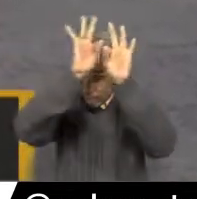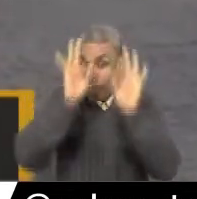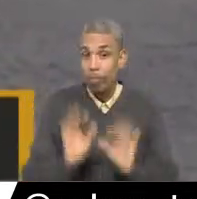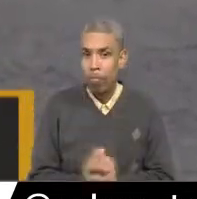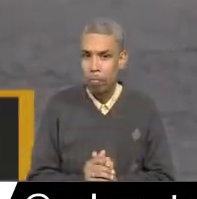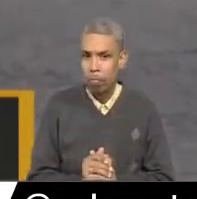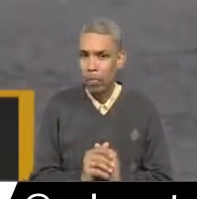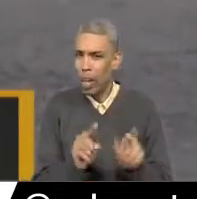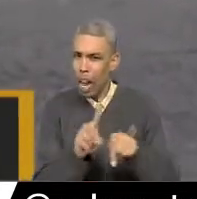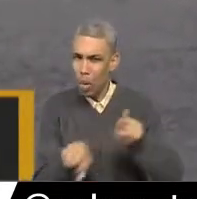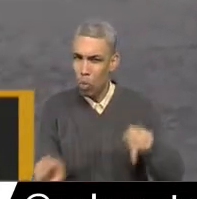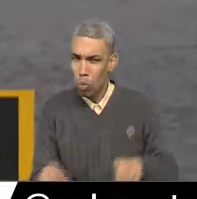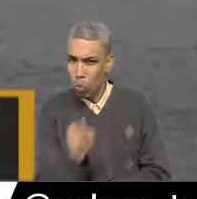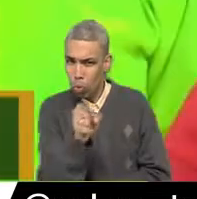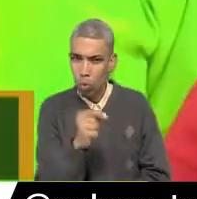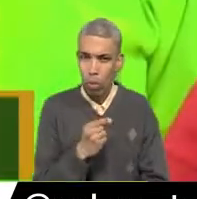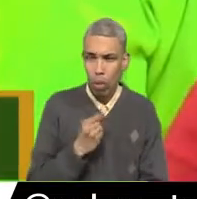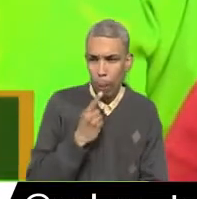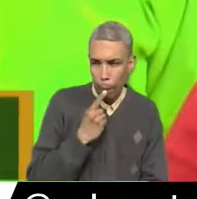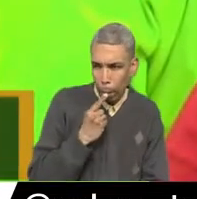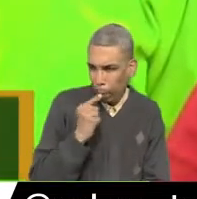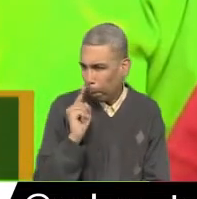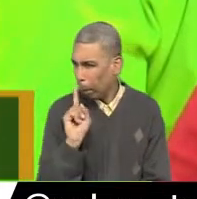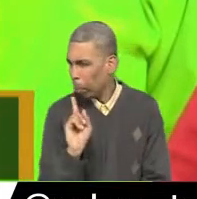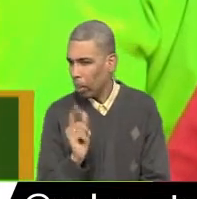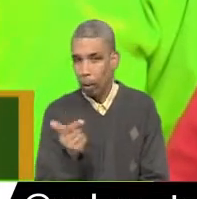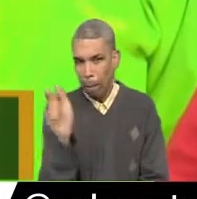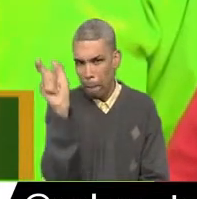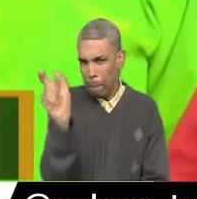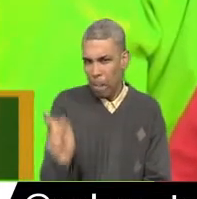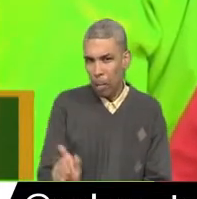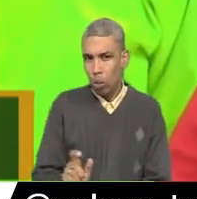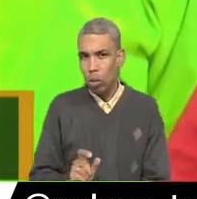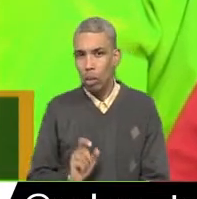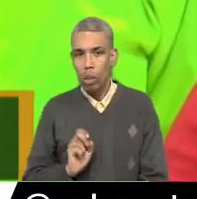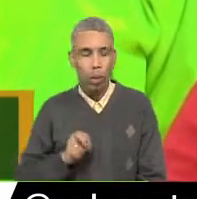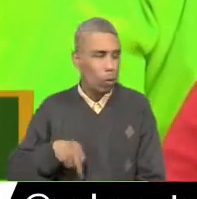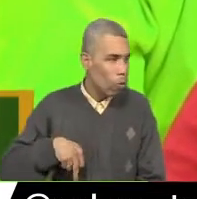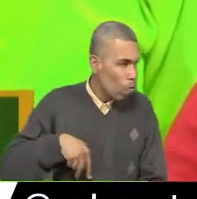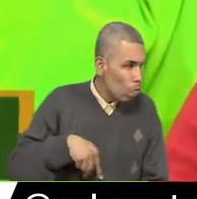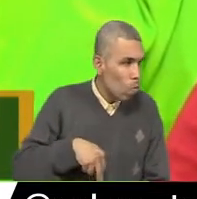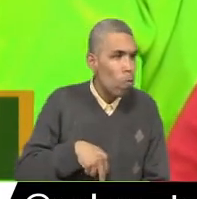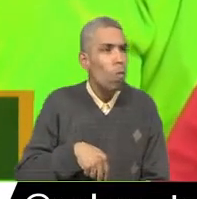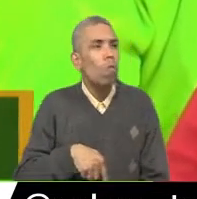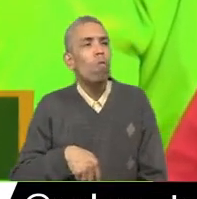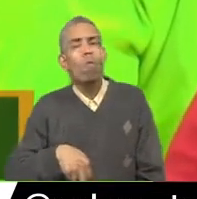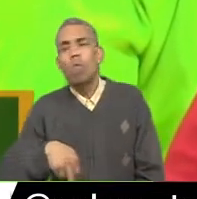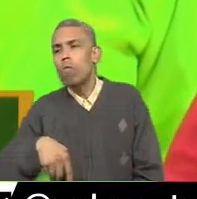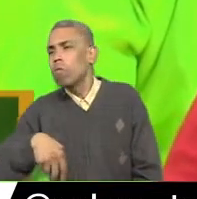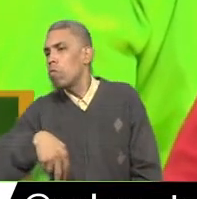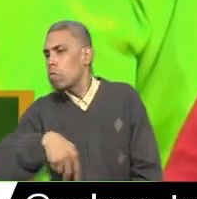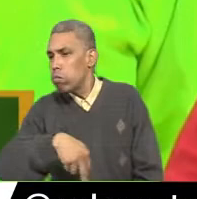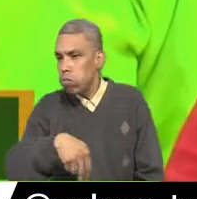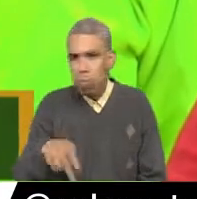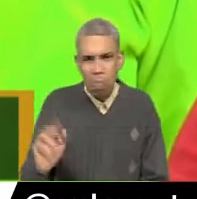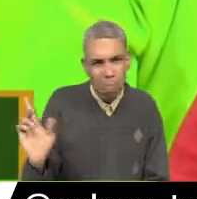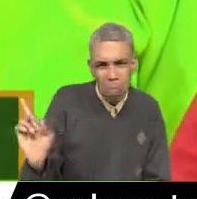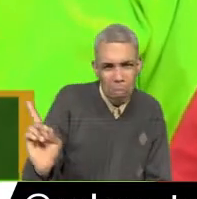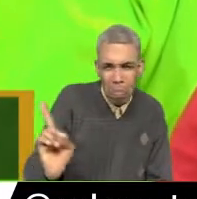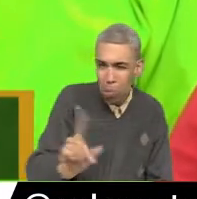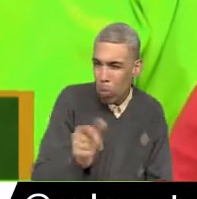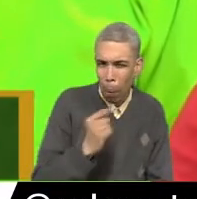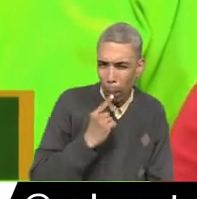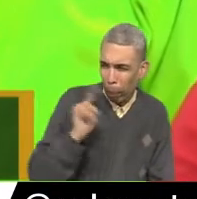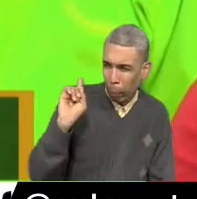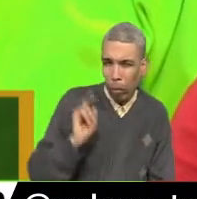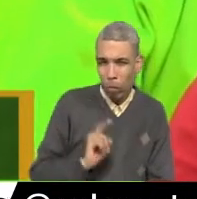a la Policía Nacional si hay alguna persona sospechosa. Nosotros estamos requisando, identificando diariamente por medio de los planes,